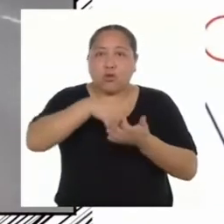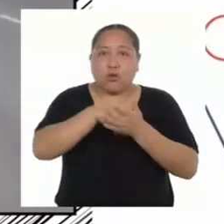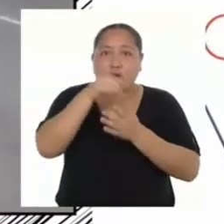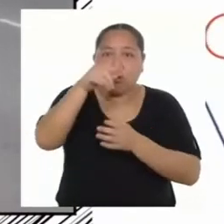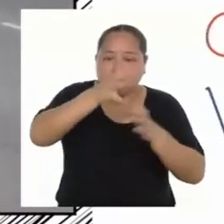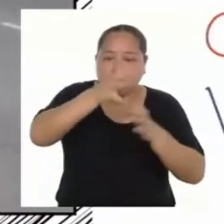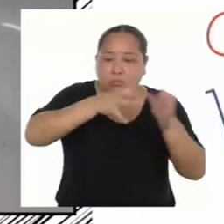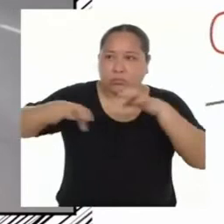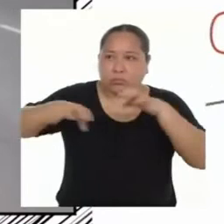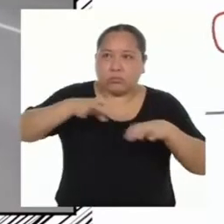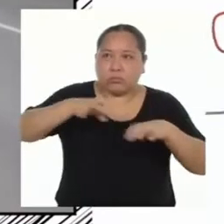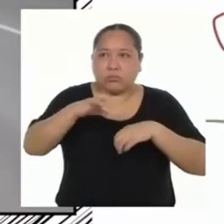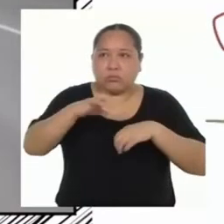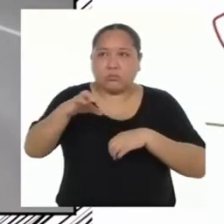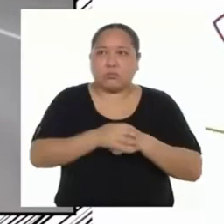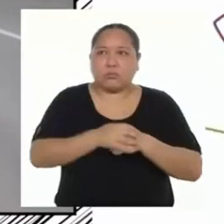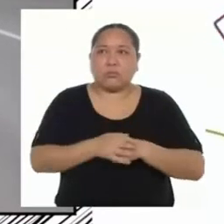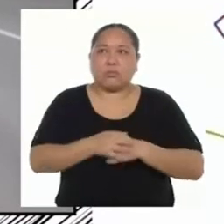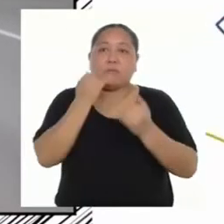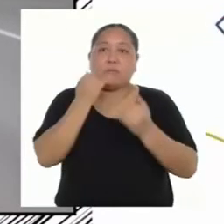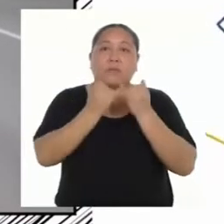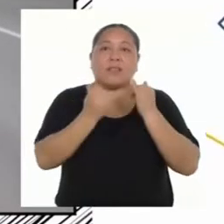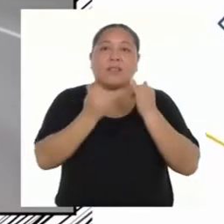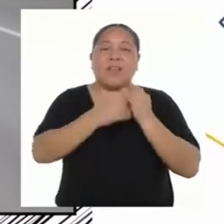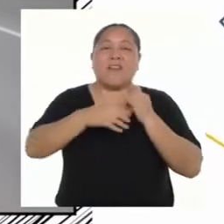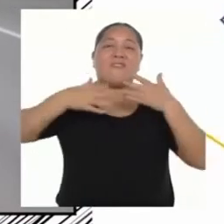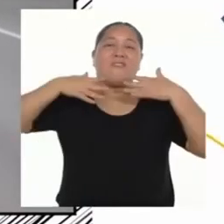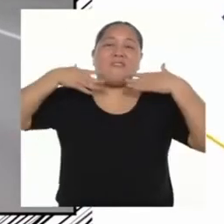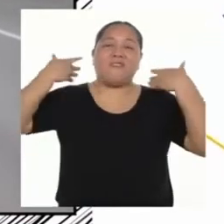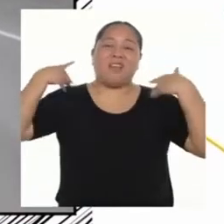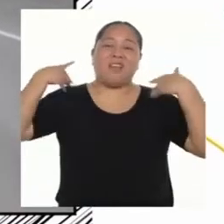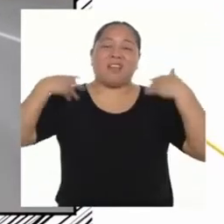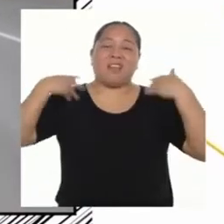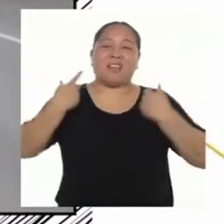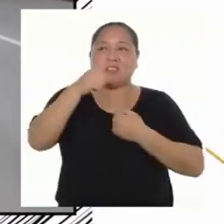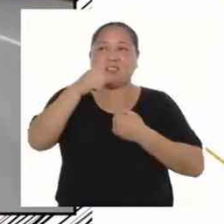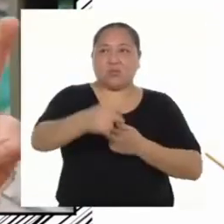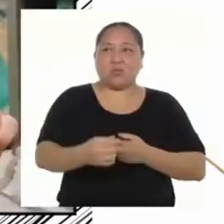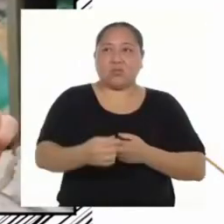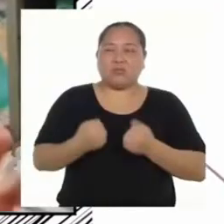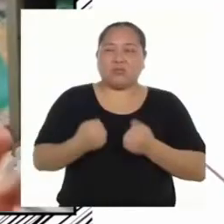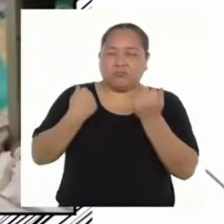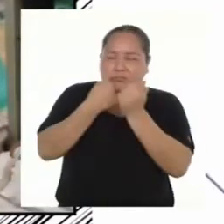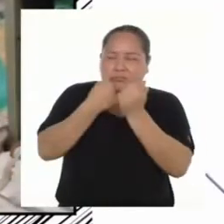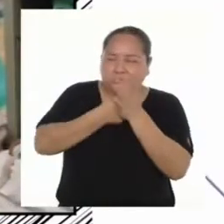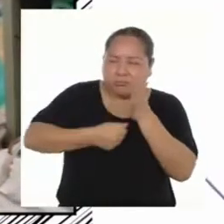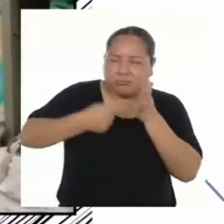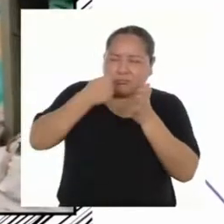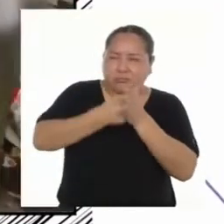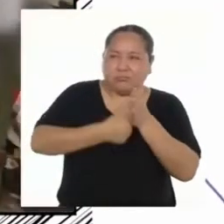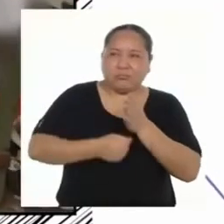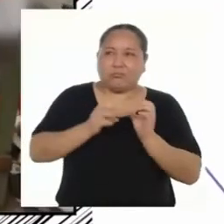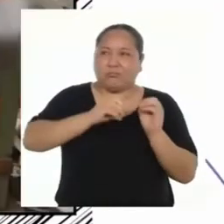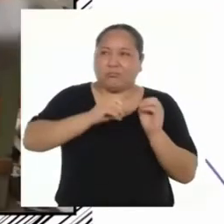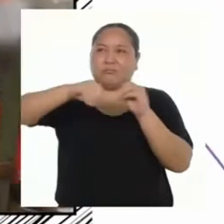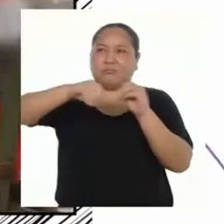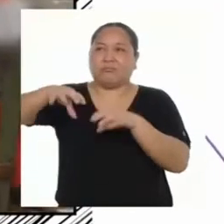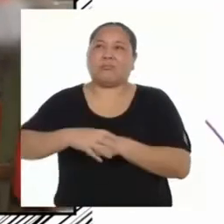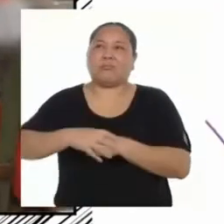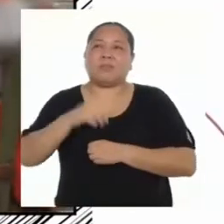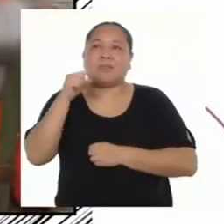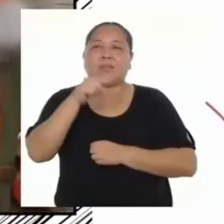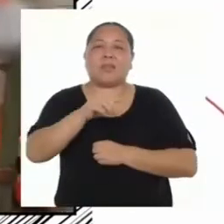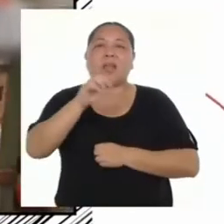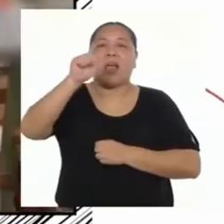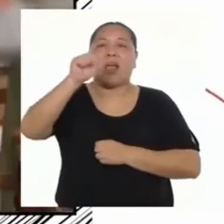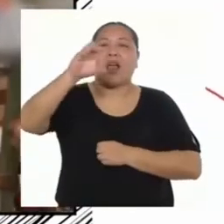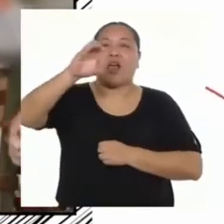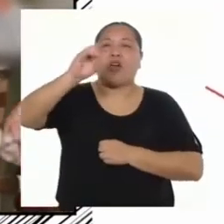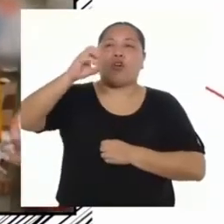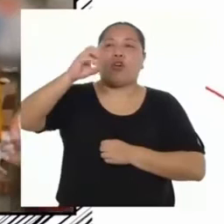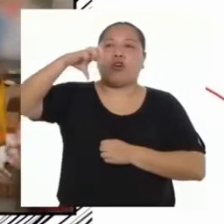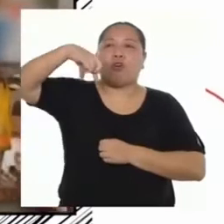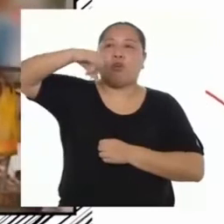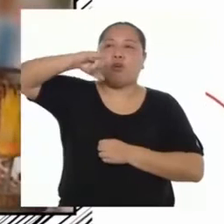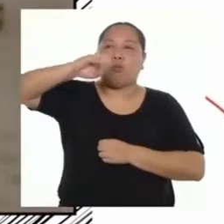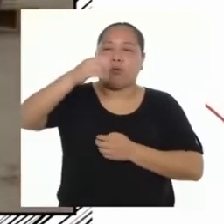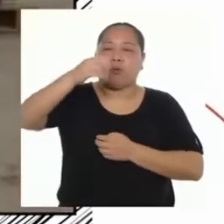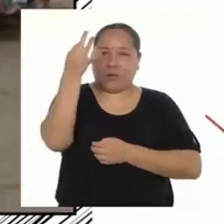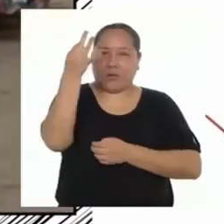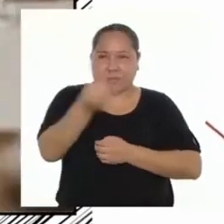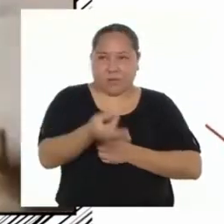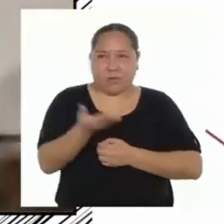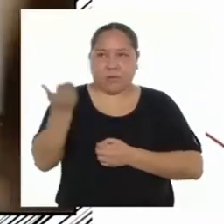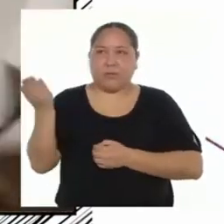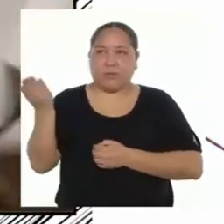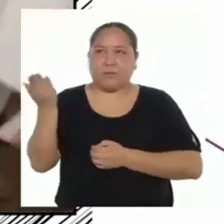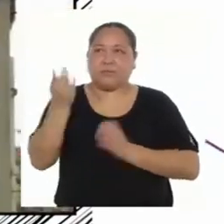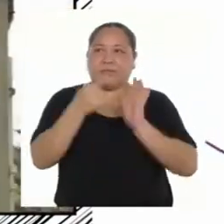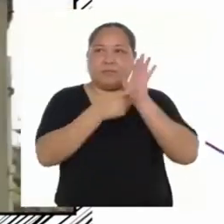separado con tanta ilusión tenga un final feliz. De modo que tus esfuerzos no serán en vano. Segundo, acopiar. Este es un centro de acopio en la vida real. Te lo